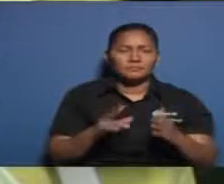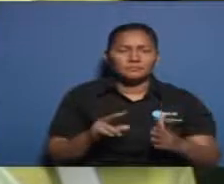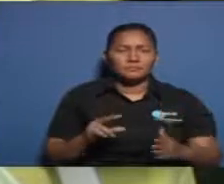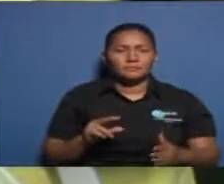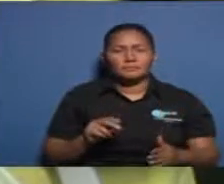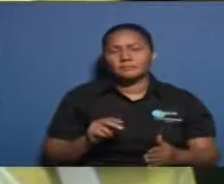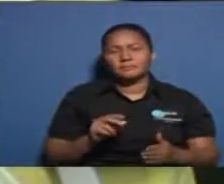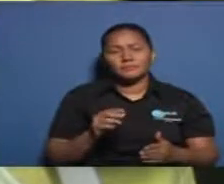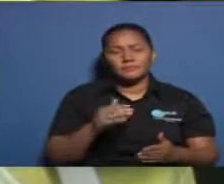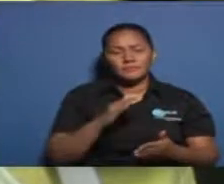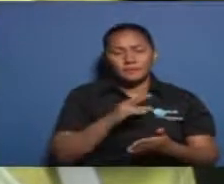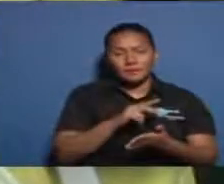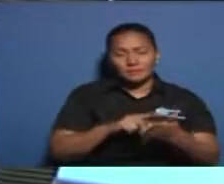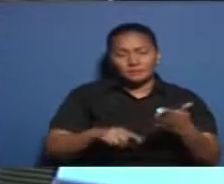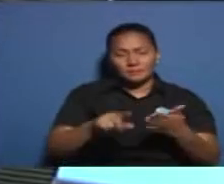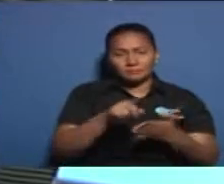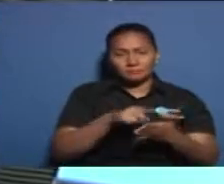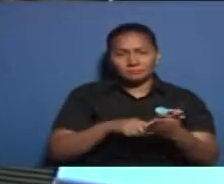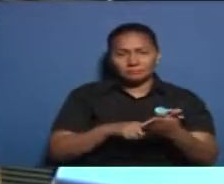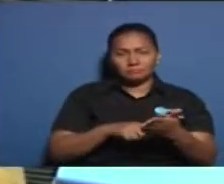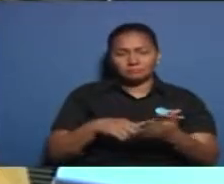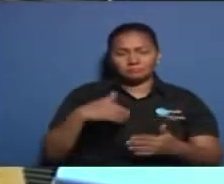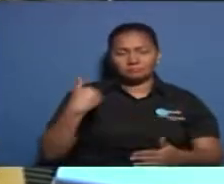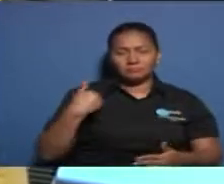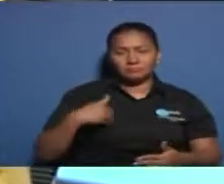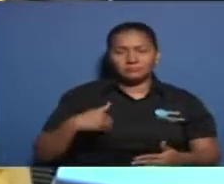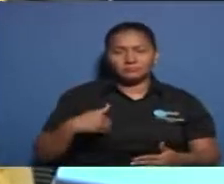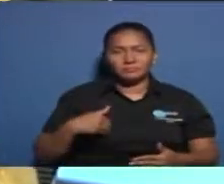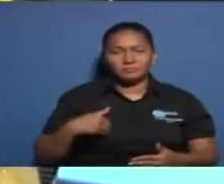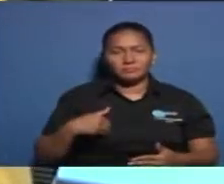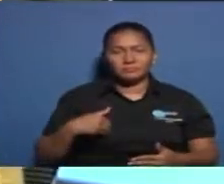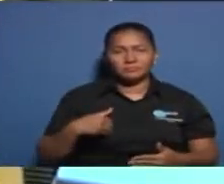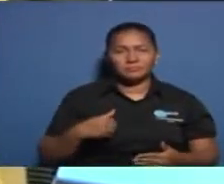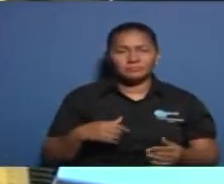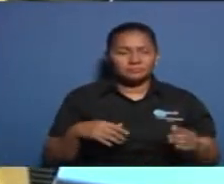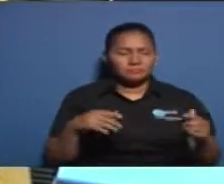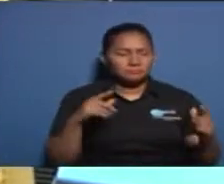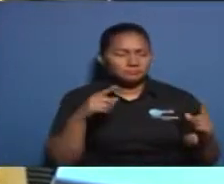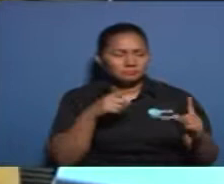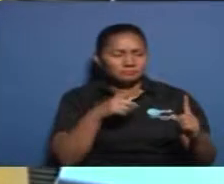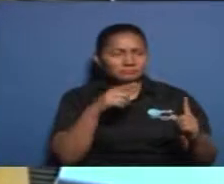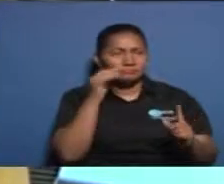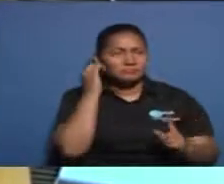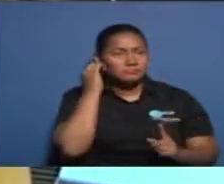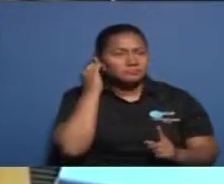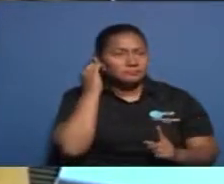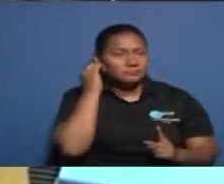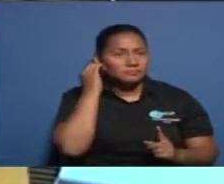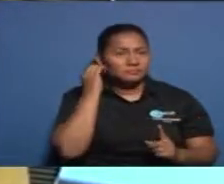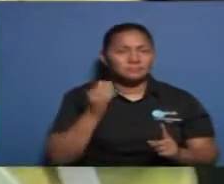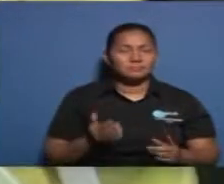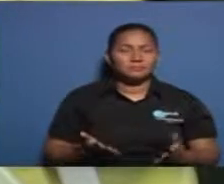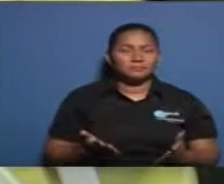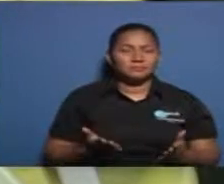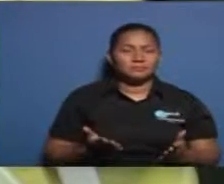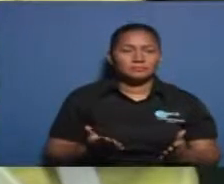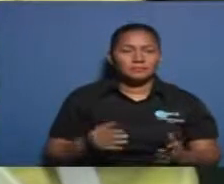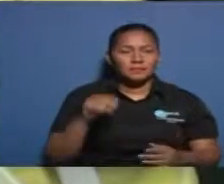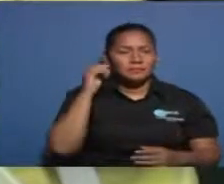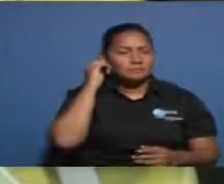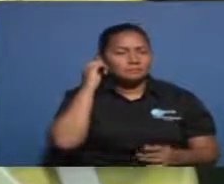por parte del hombre hacia la mujer sino cada vez se resulta que las propias mujeres discriminamos a las mujeres el marco